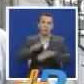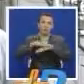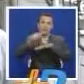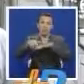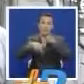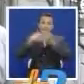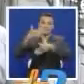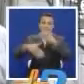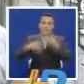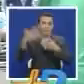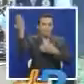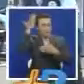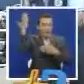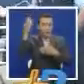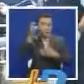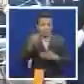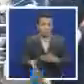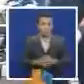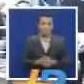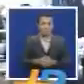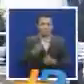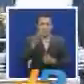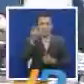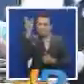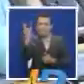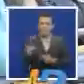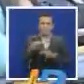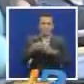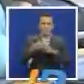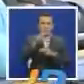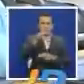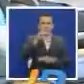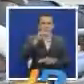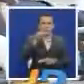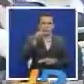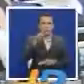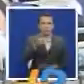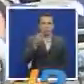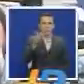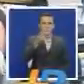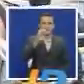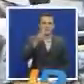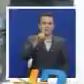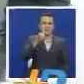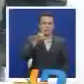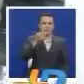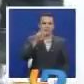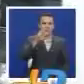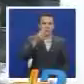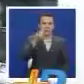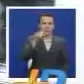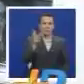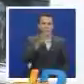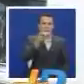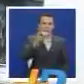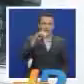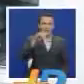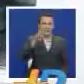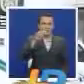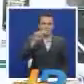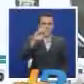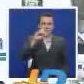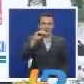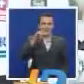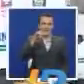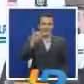consecuencias que le pueda traer el golpe en la cabeza. La víctima fue identificada como Luis Eduardo Imbaquí, quien ante la gravedad de las heridas fue remitido al Hospital Universitario del